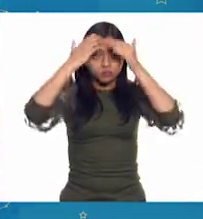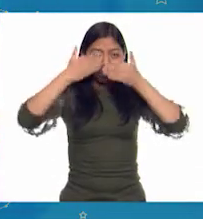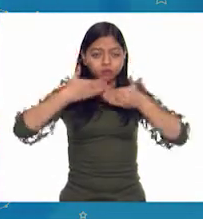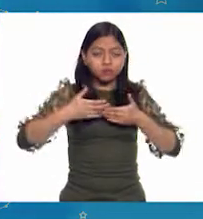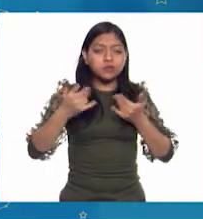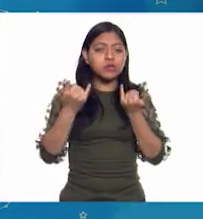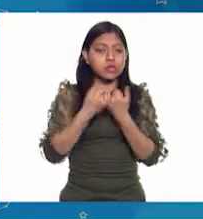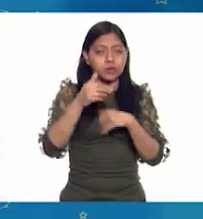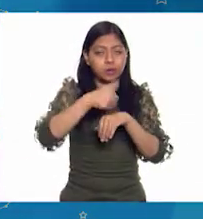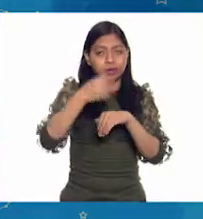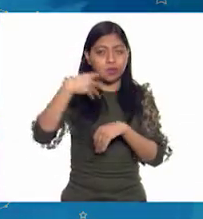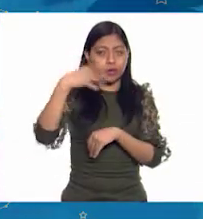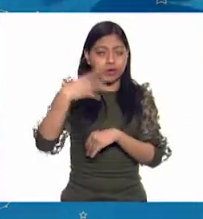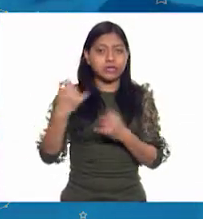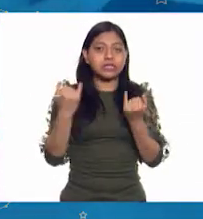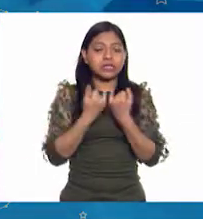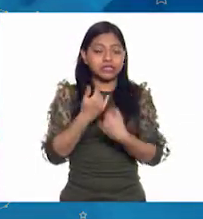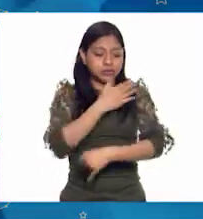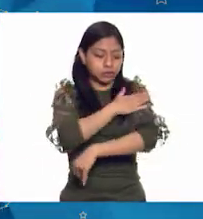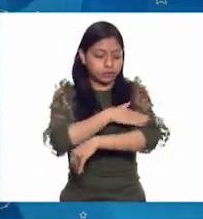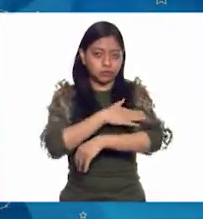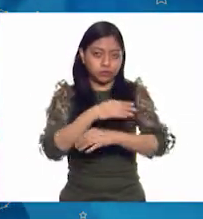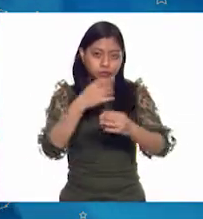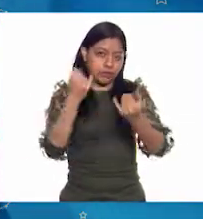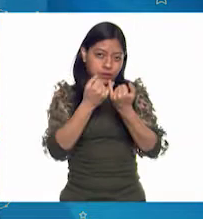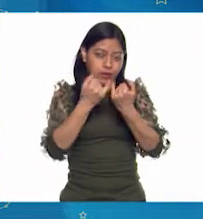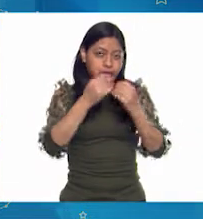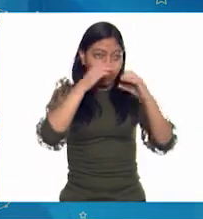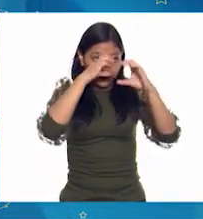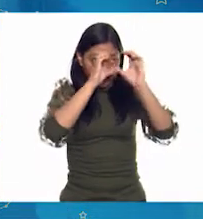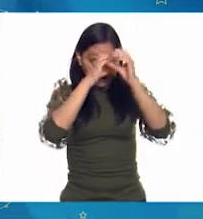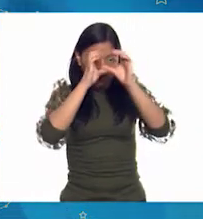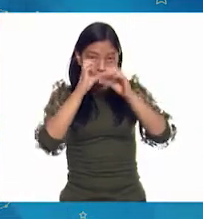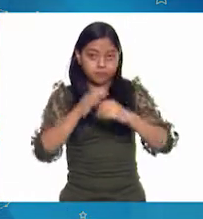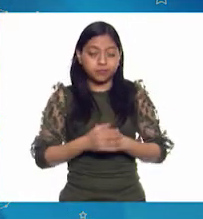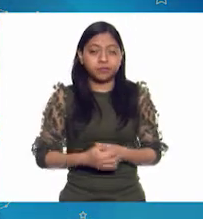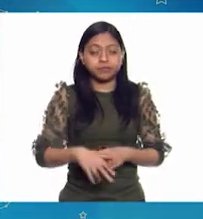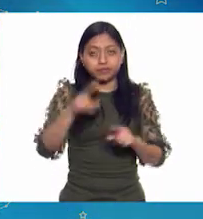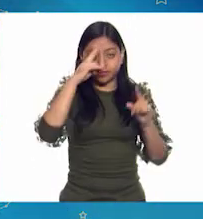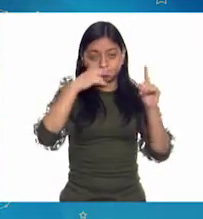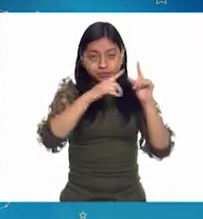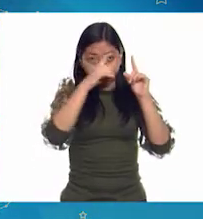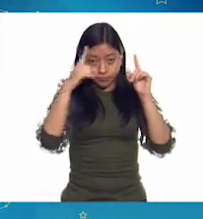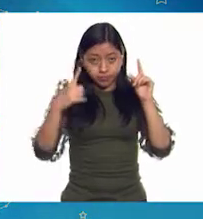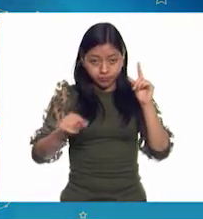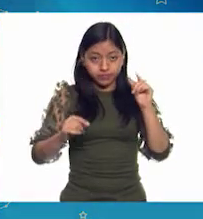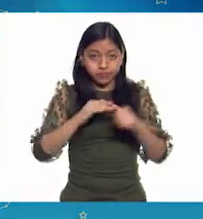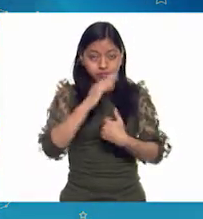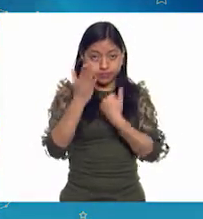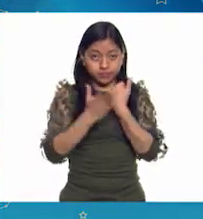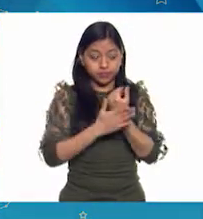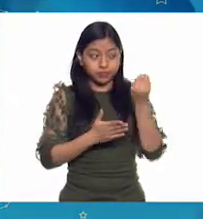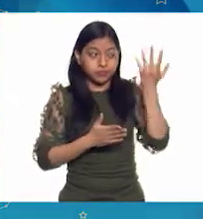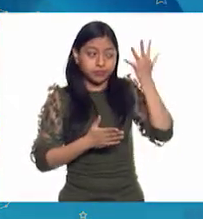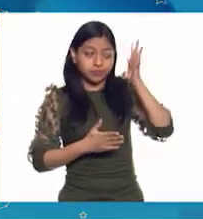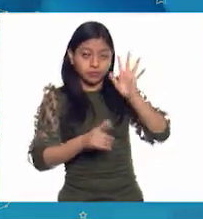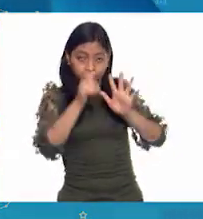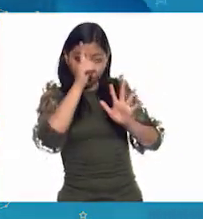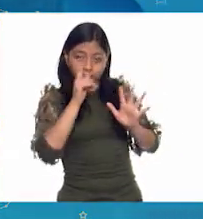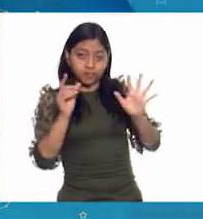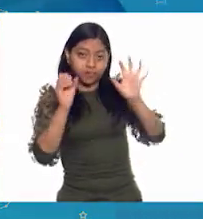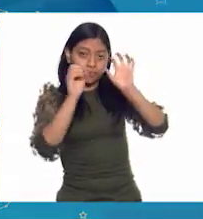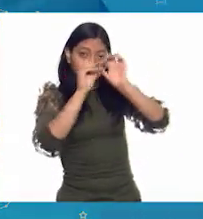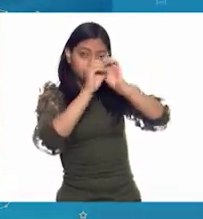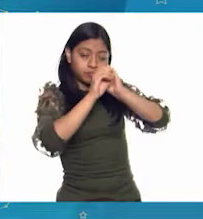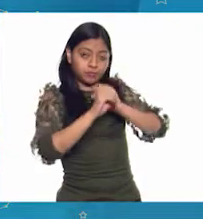14 y a través de filtros solares para telescopios. En México, el siguiente eclipse total de sol se repetirá hasta